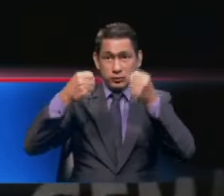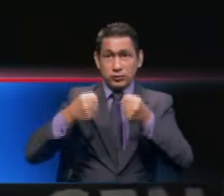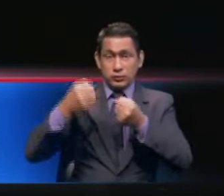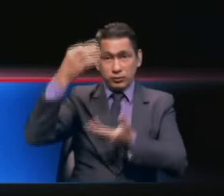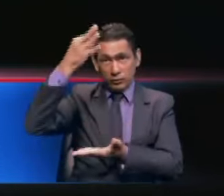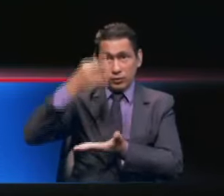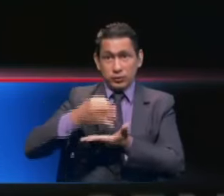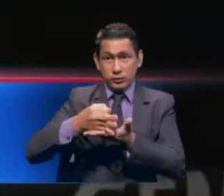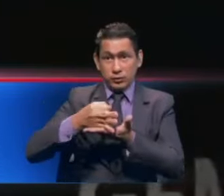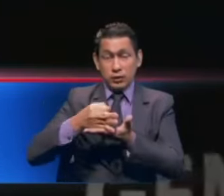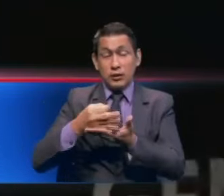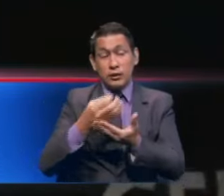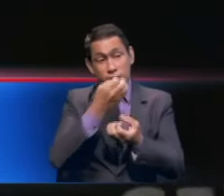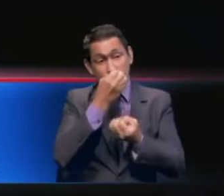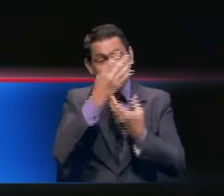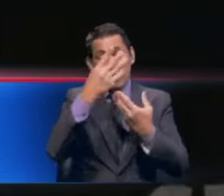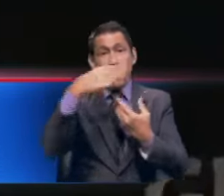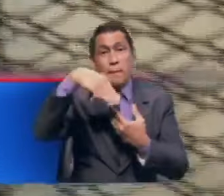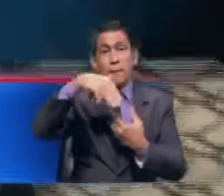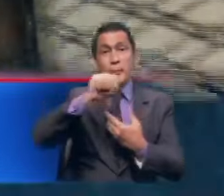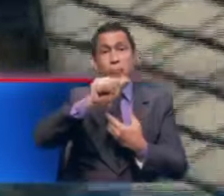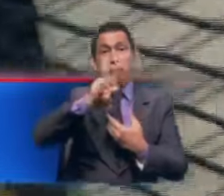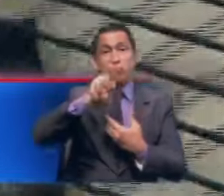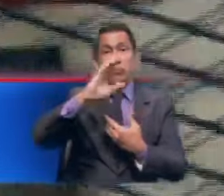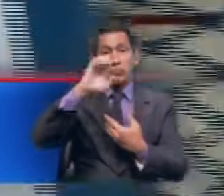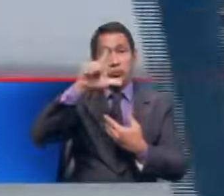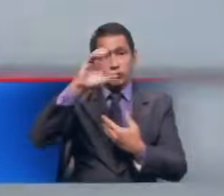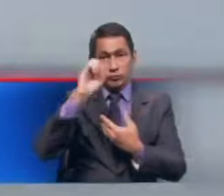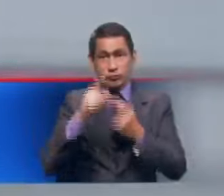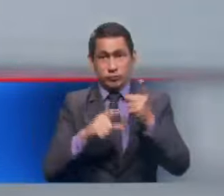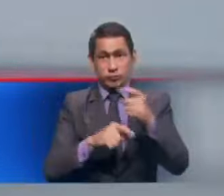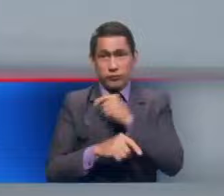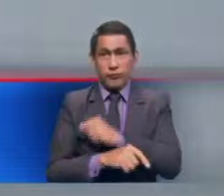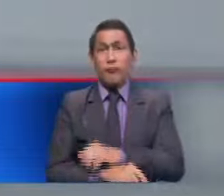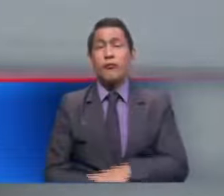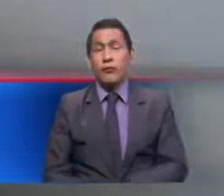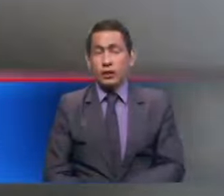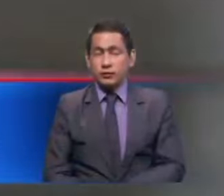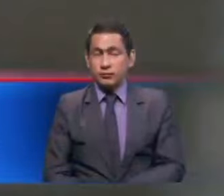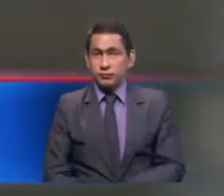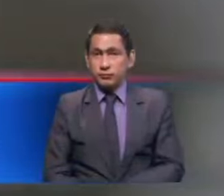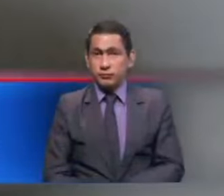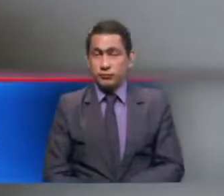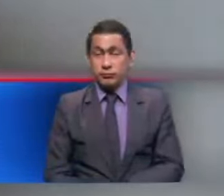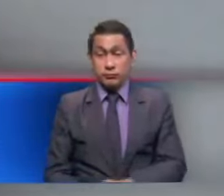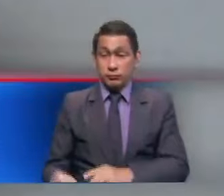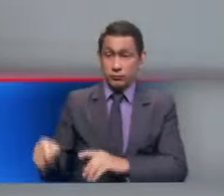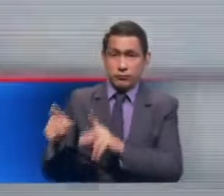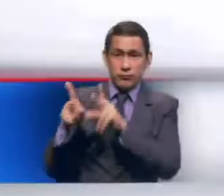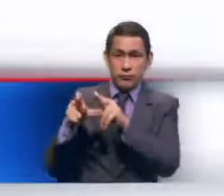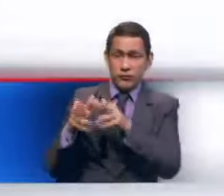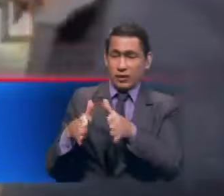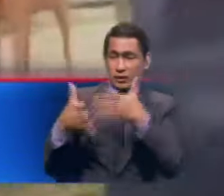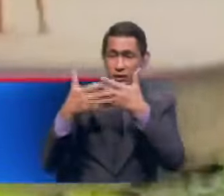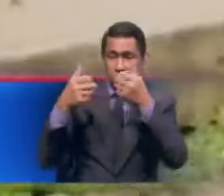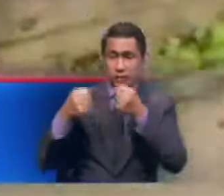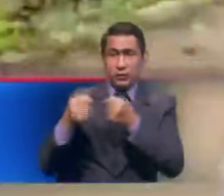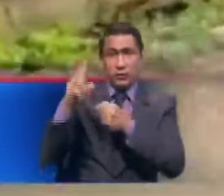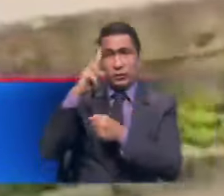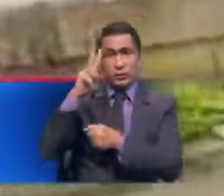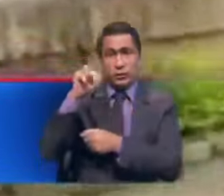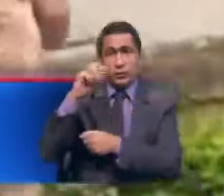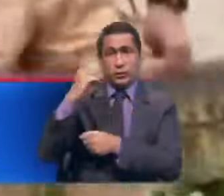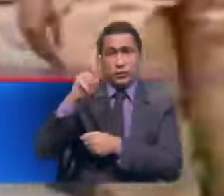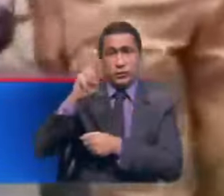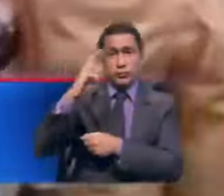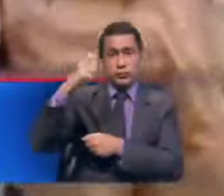por Marcelo L., amigo cercano de Norero y compañero en el pabellón en el que se encontraba recluido el narcotraficante. Pero Pablo